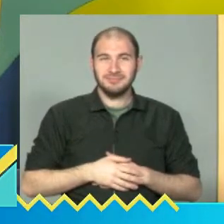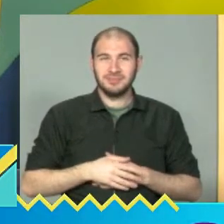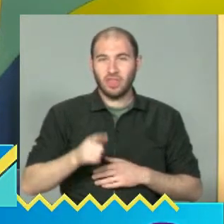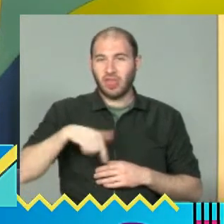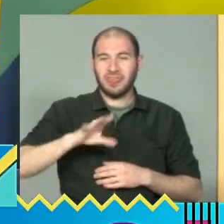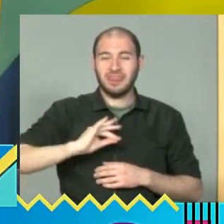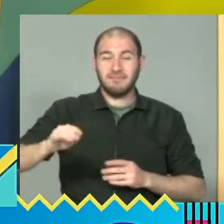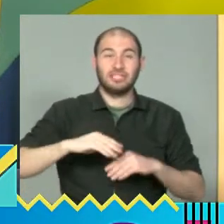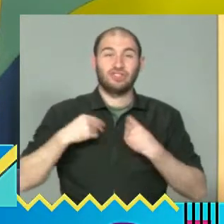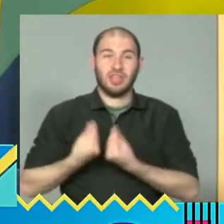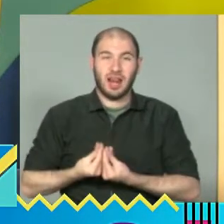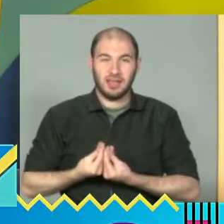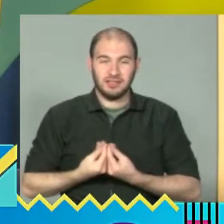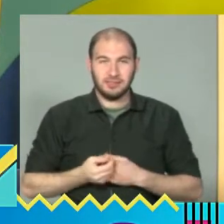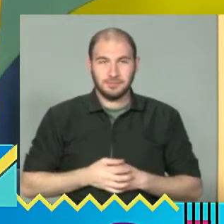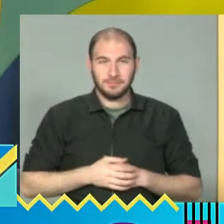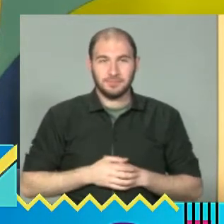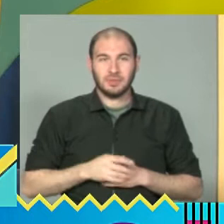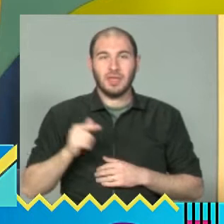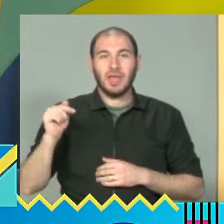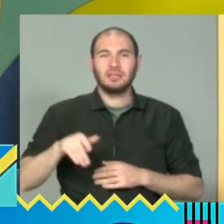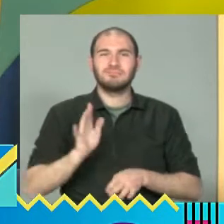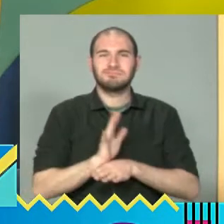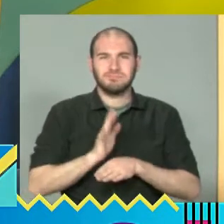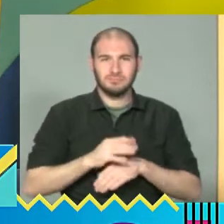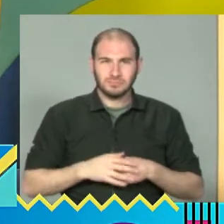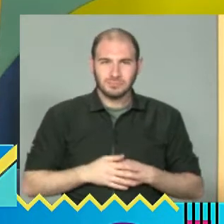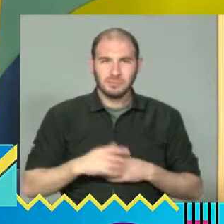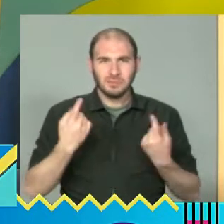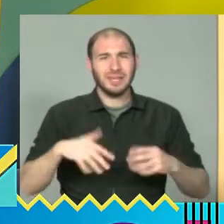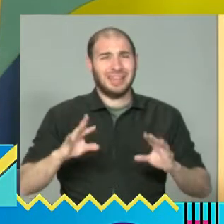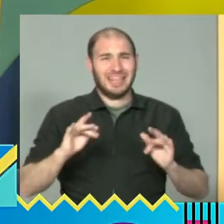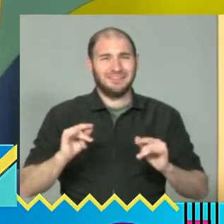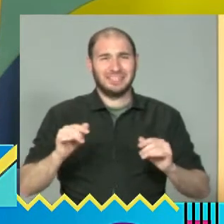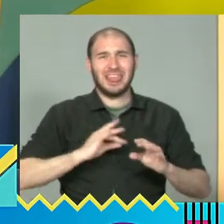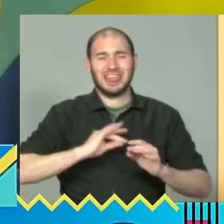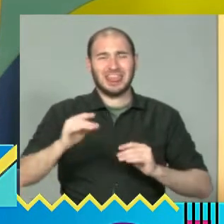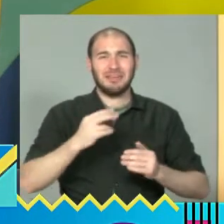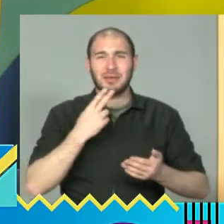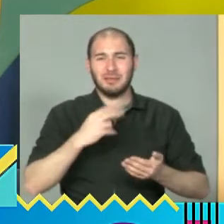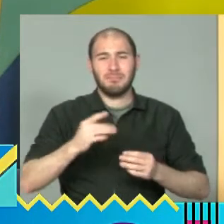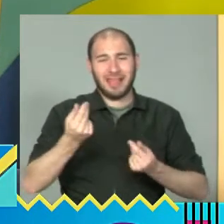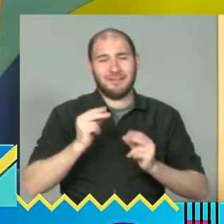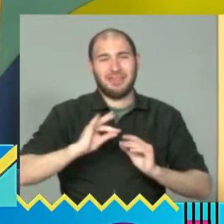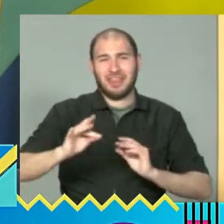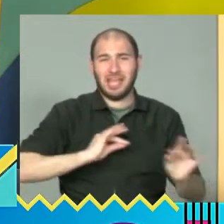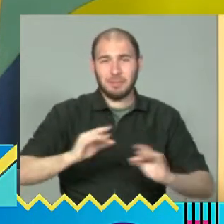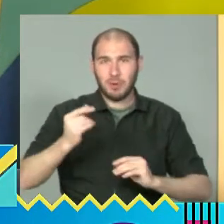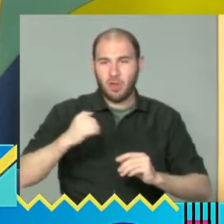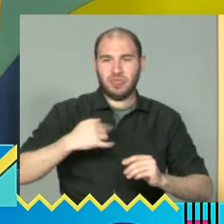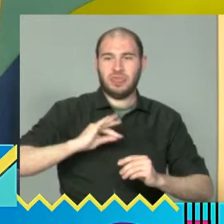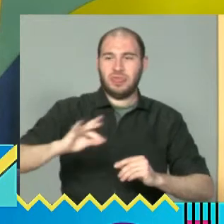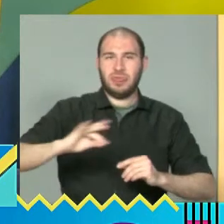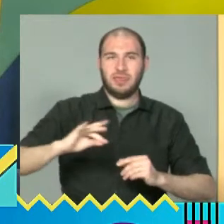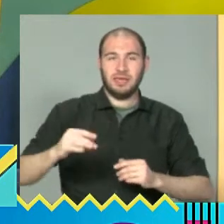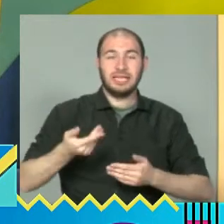endeudamiento. Eso obviamente ha generado una situación muy complicada con el déficit fiscal, porque cuando vos te endeudás tenés